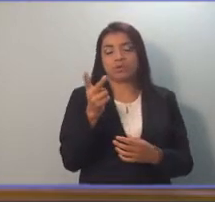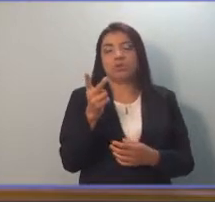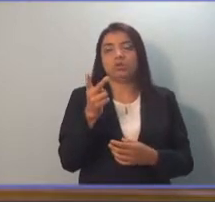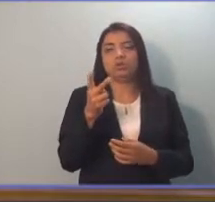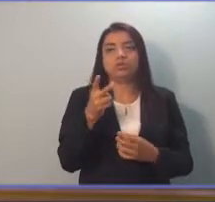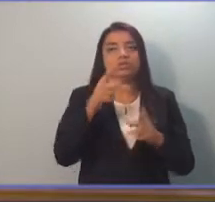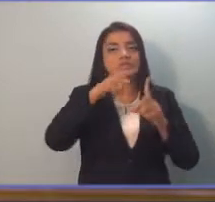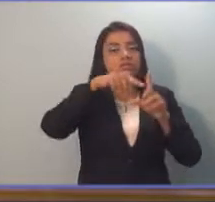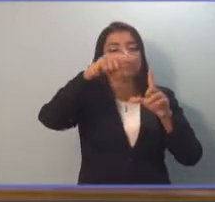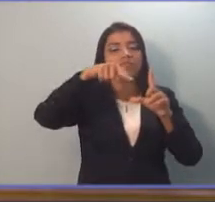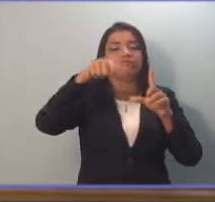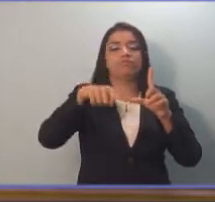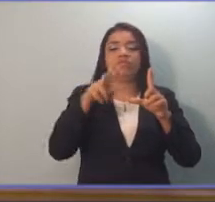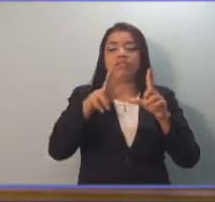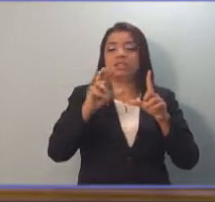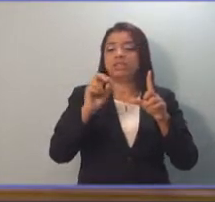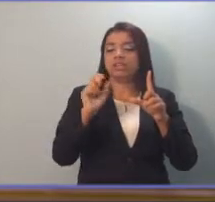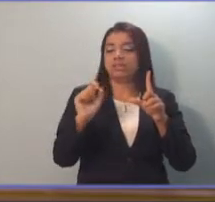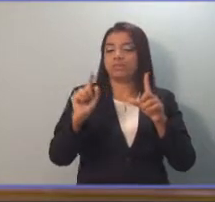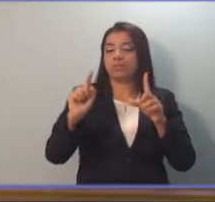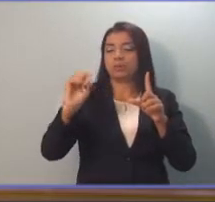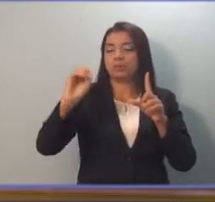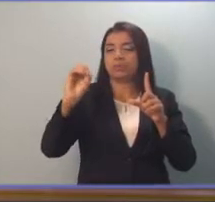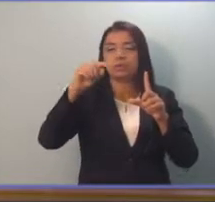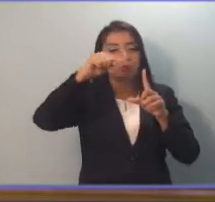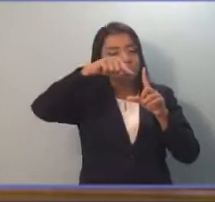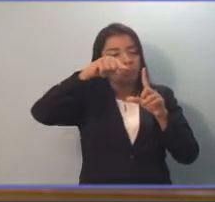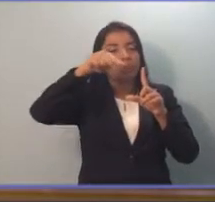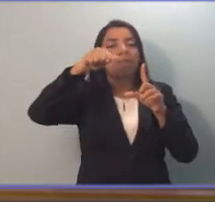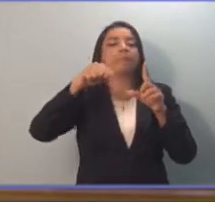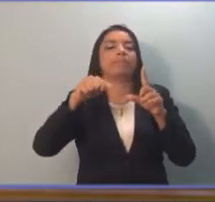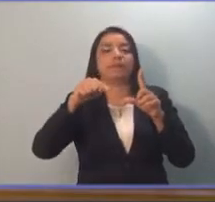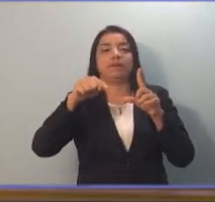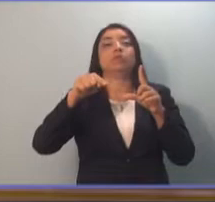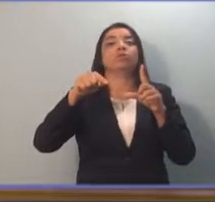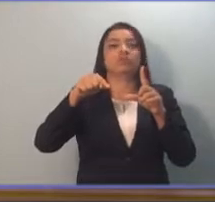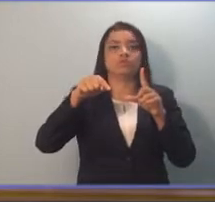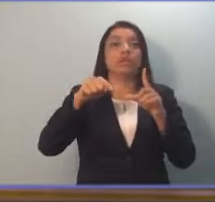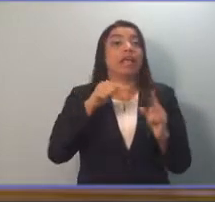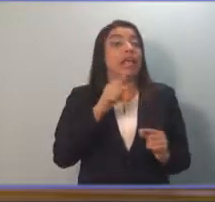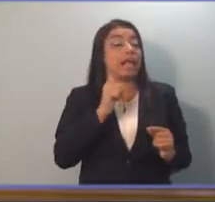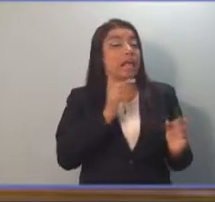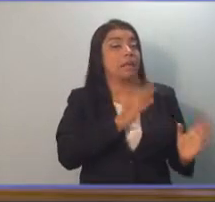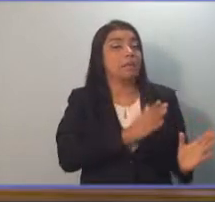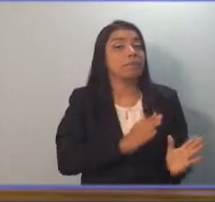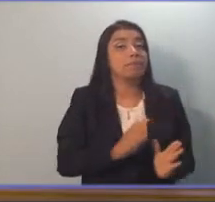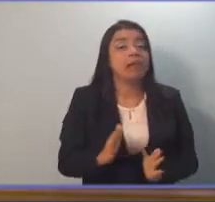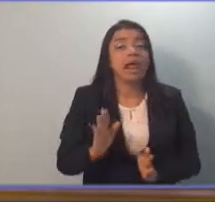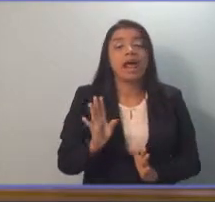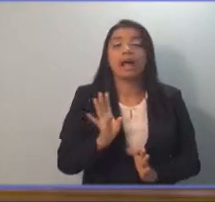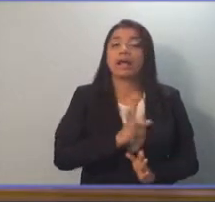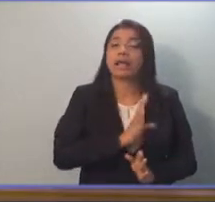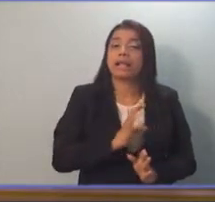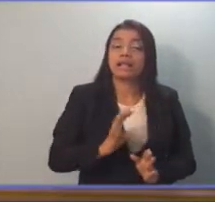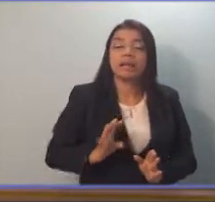el 30.1%. Es decir, el Plan El Salvador Seguro, en los